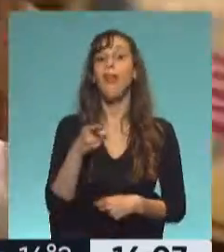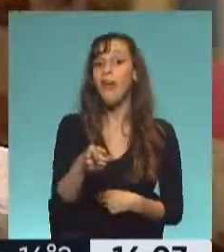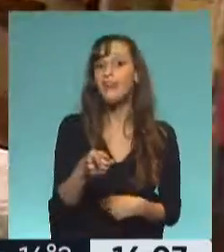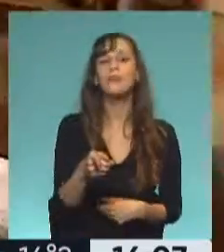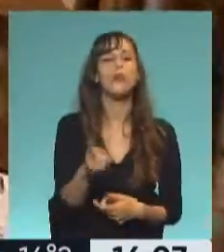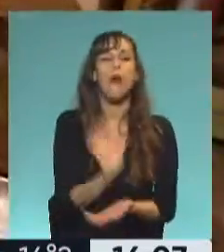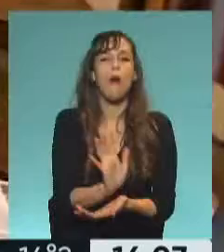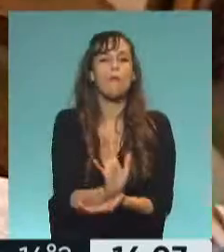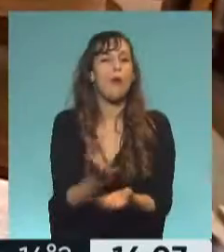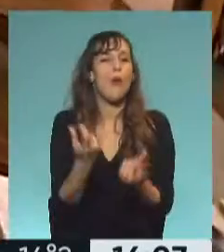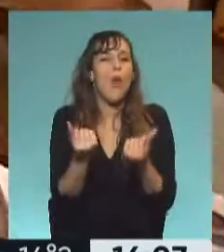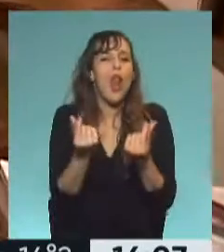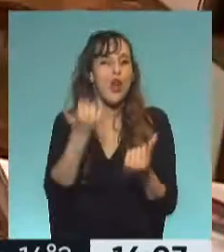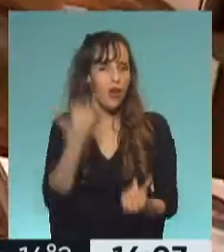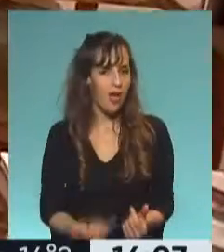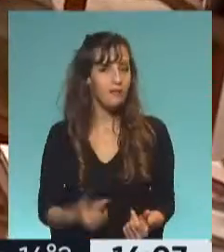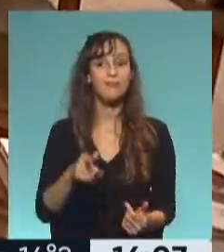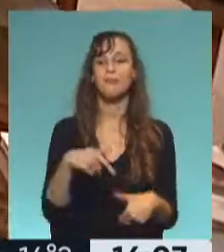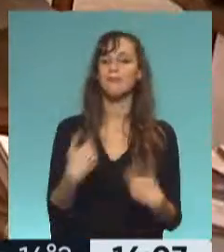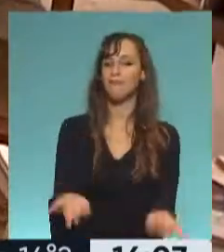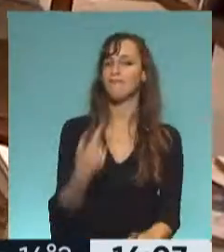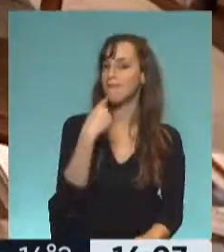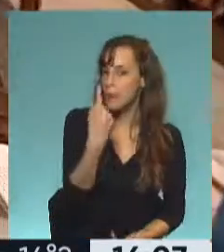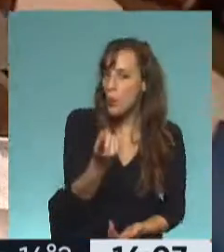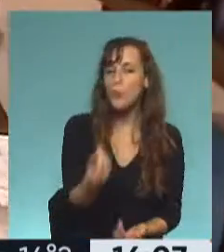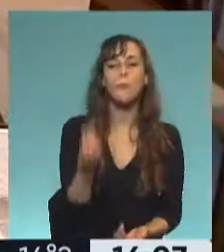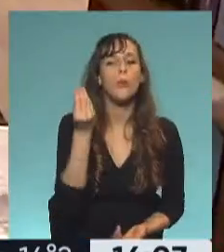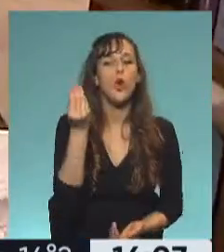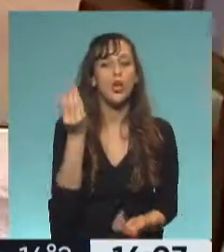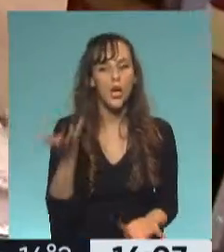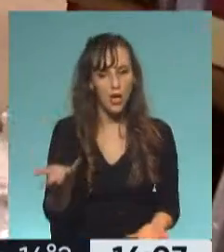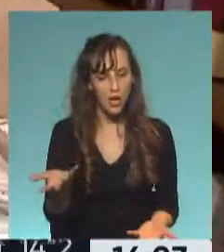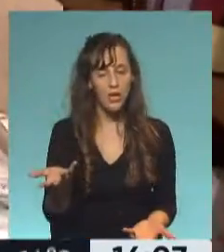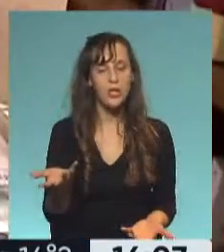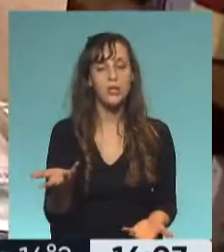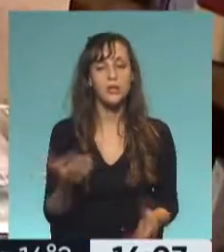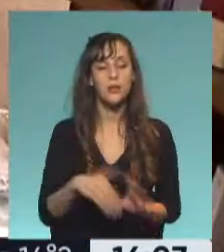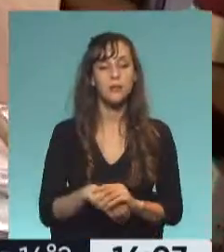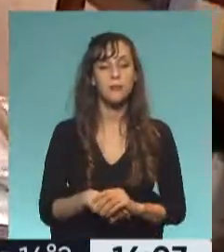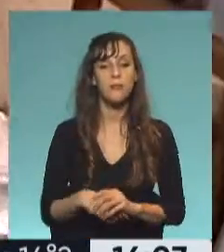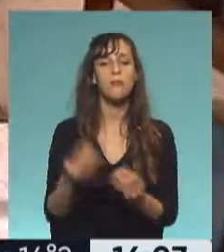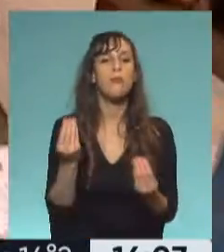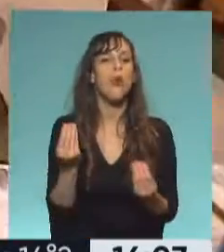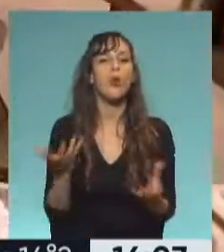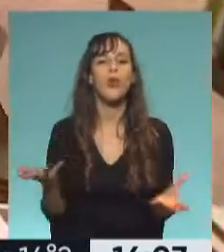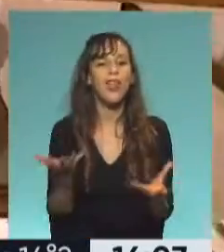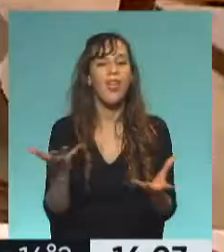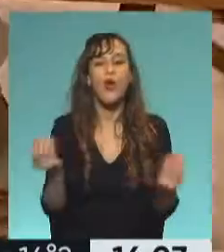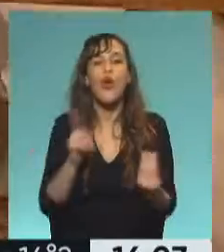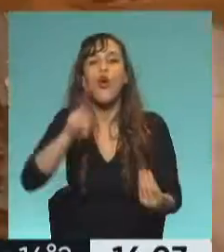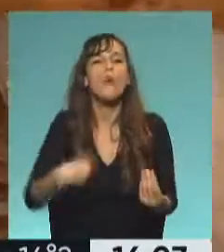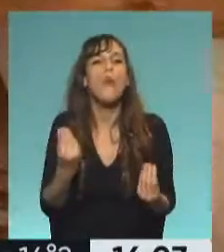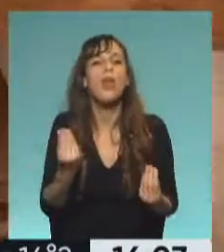patrimonio. Sí, te aprovecho y te pregunto, ¿por qué en la antigüedad nace, por qué, cómo surge